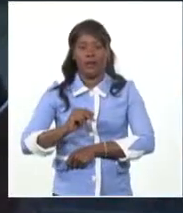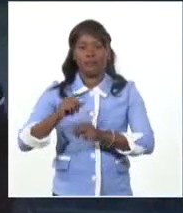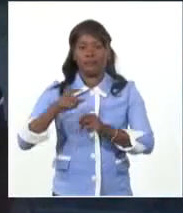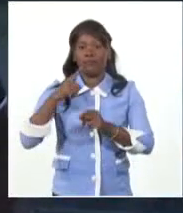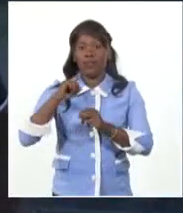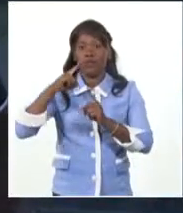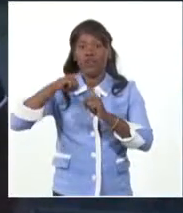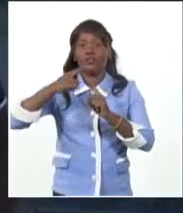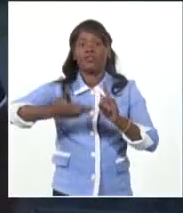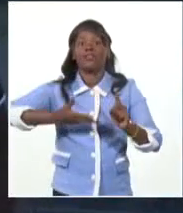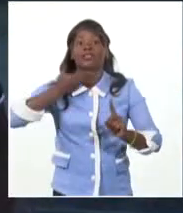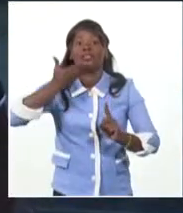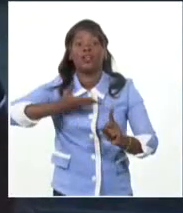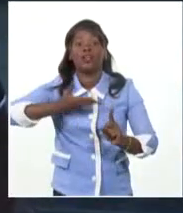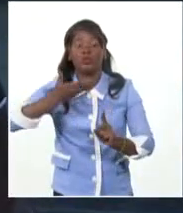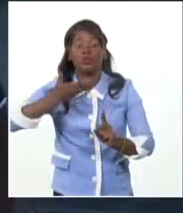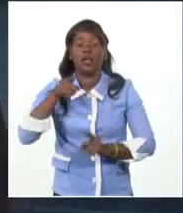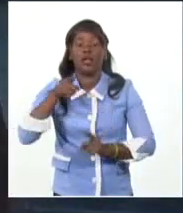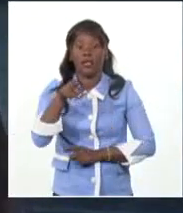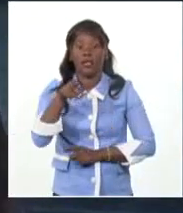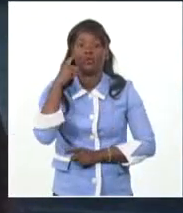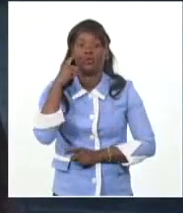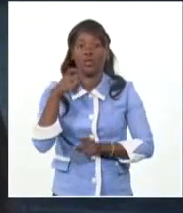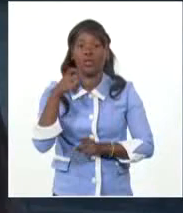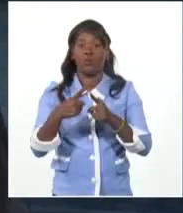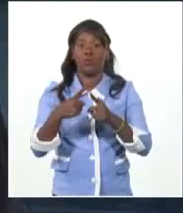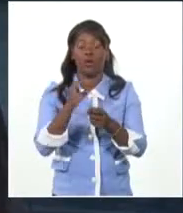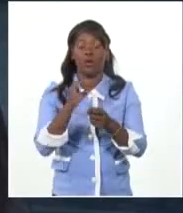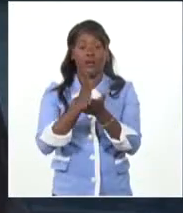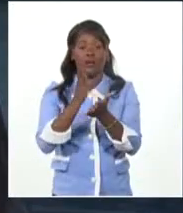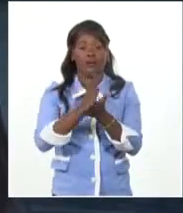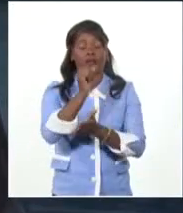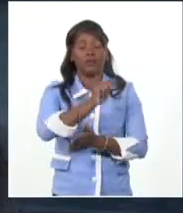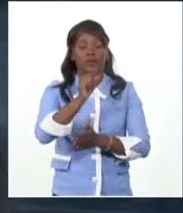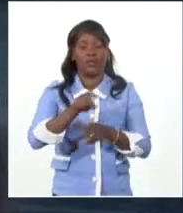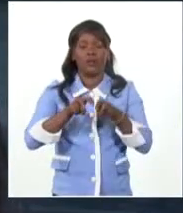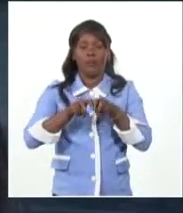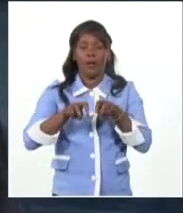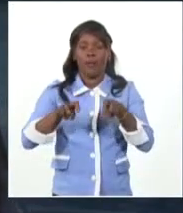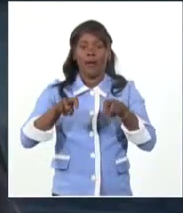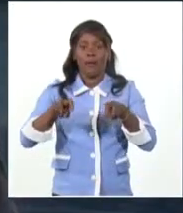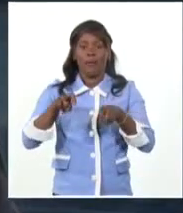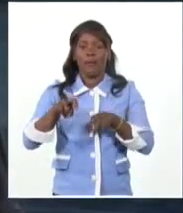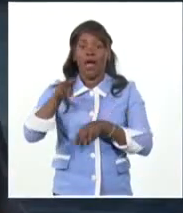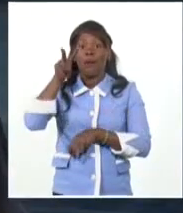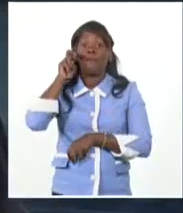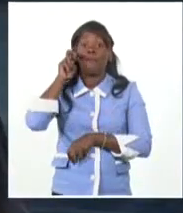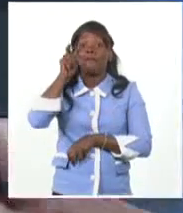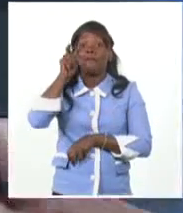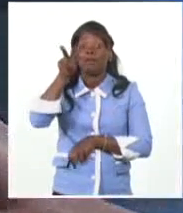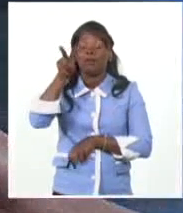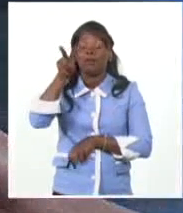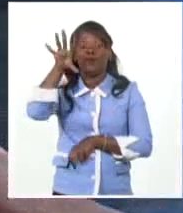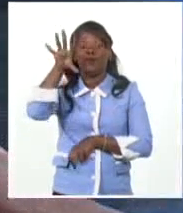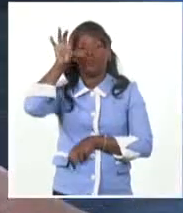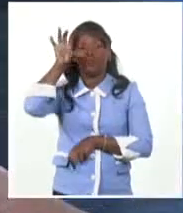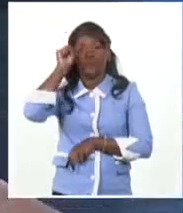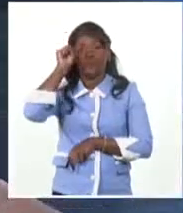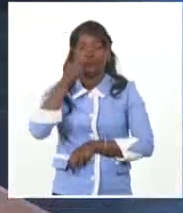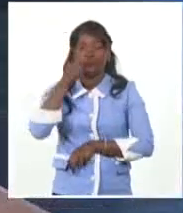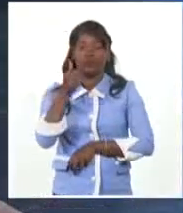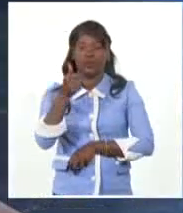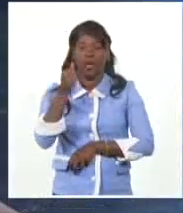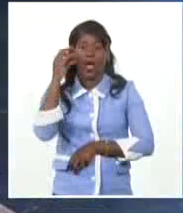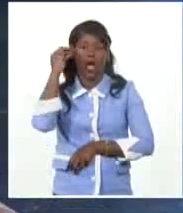da mucha teoría Y eso es muy importante mezclada con la parte práctica y la parte de los de los ensayos y demás bueno tengo que